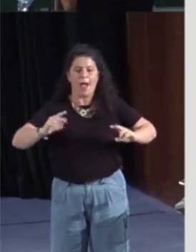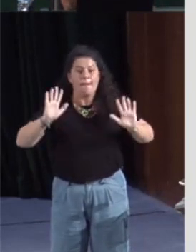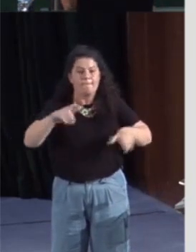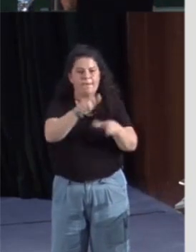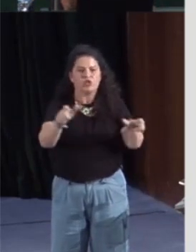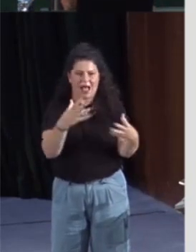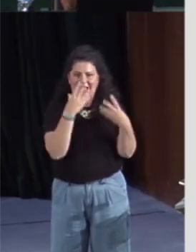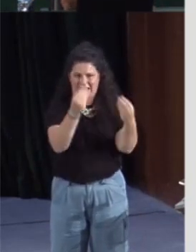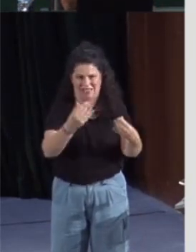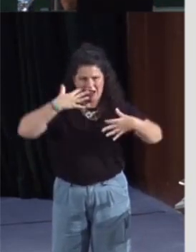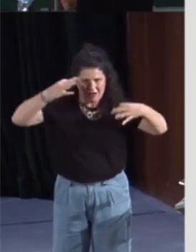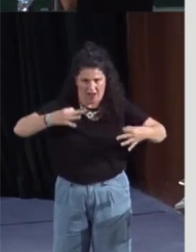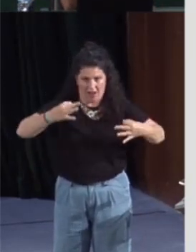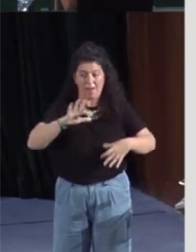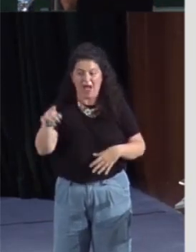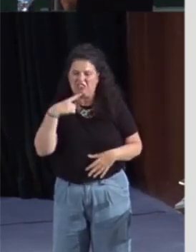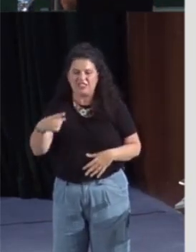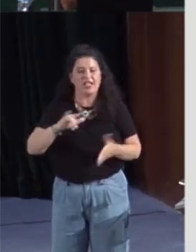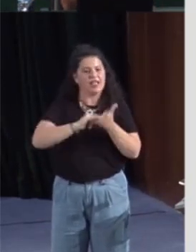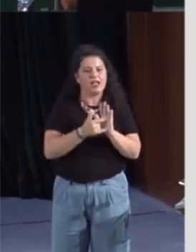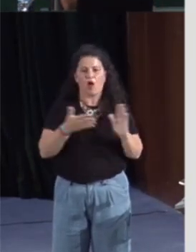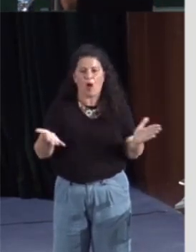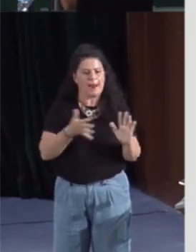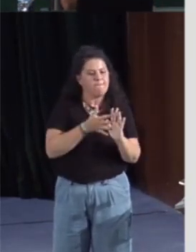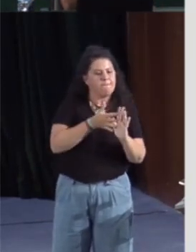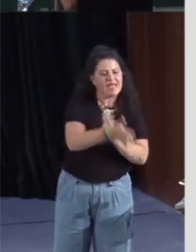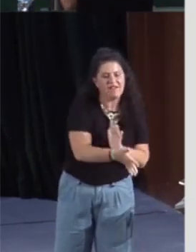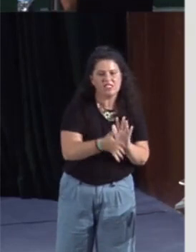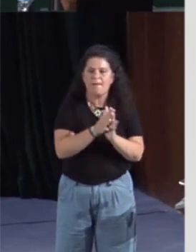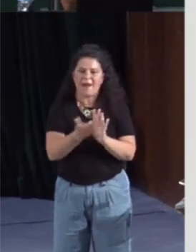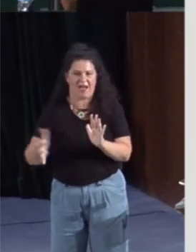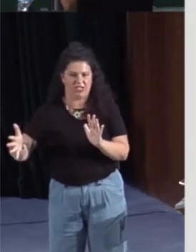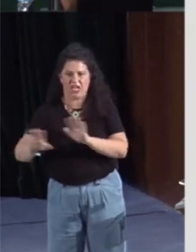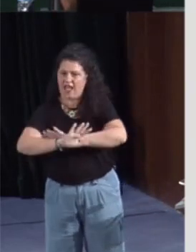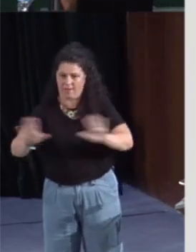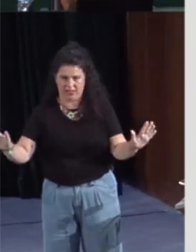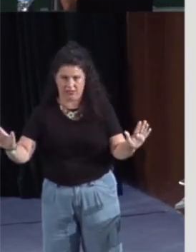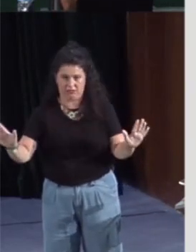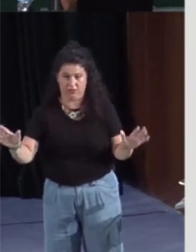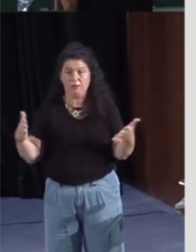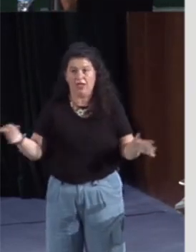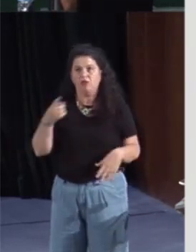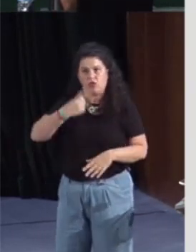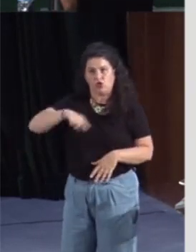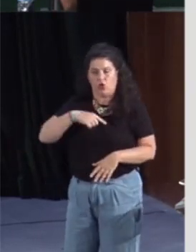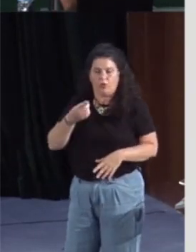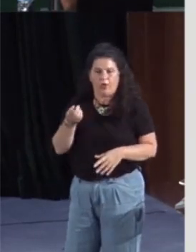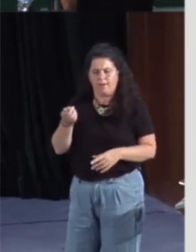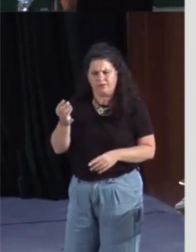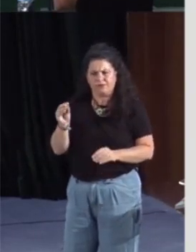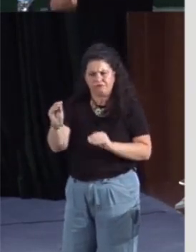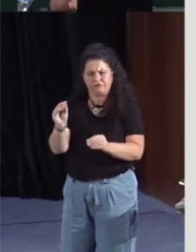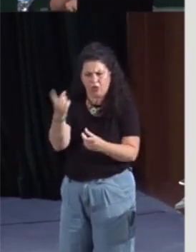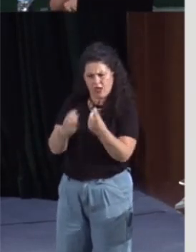ninguna metáfora. Le dijimos qué metáforas había identificado y él no identificó, que para él las notas de cata en sí mismo, el lenguaje vitivinícola, es un